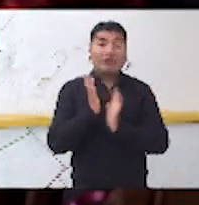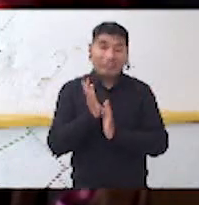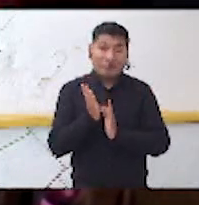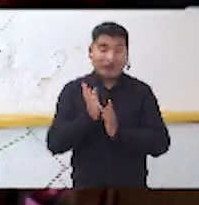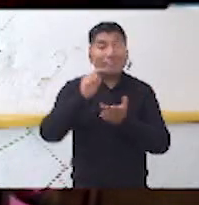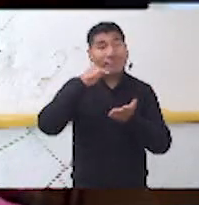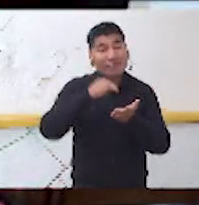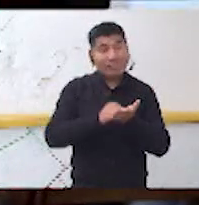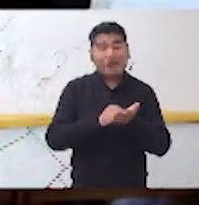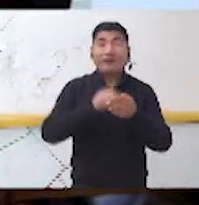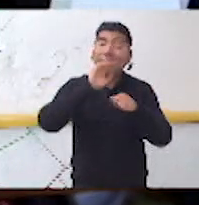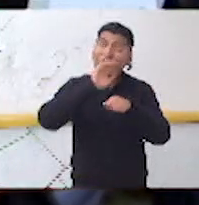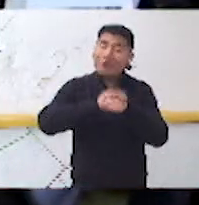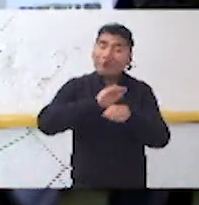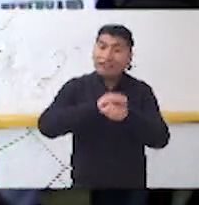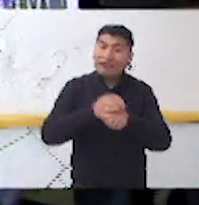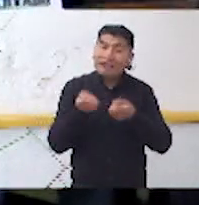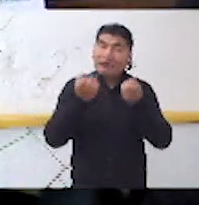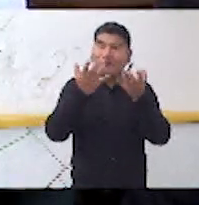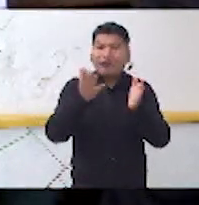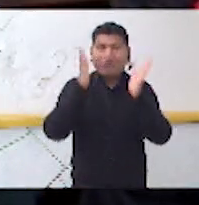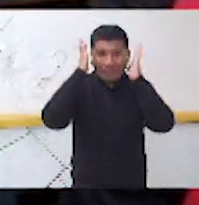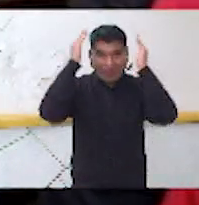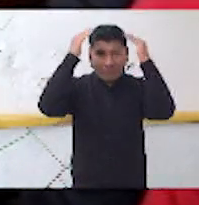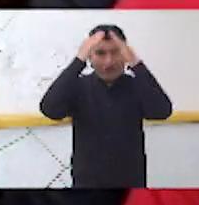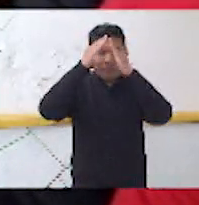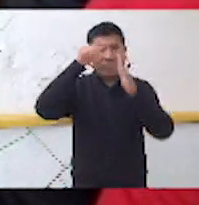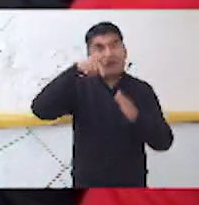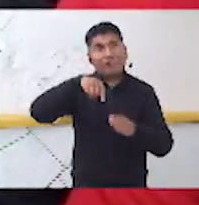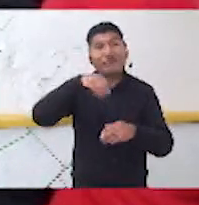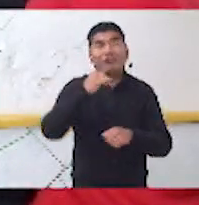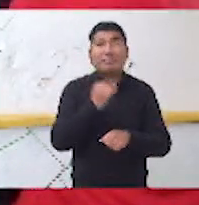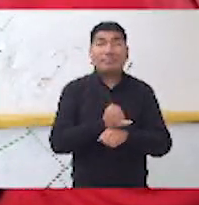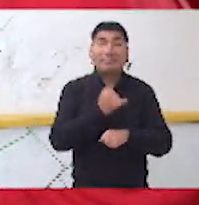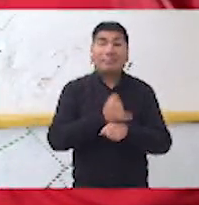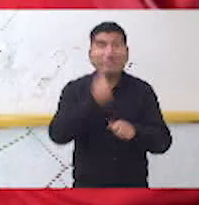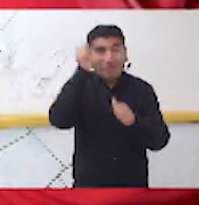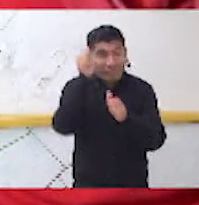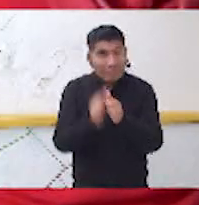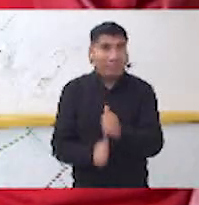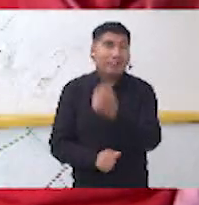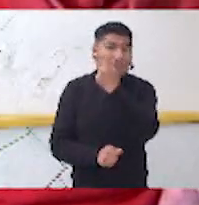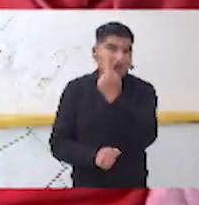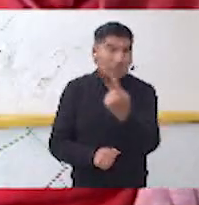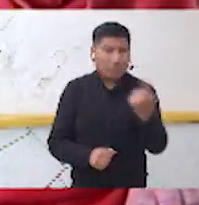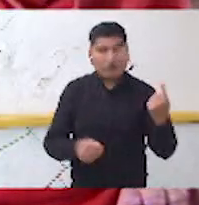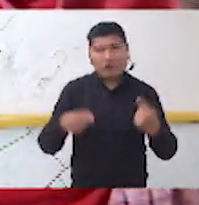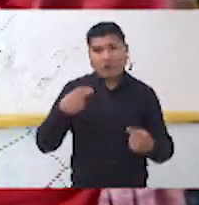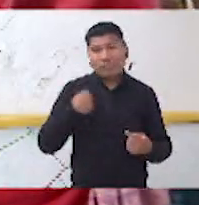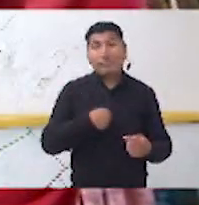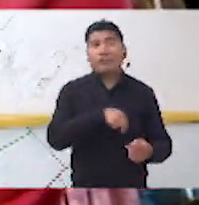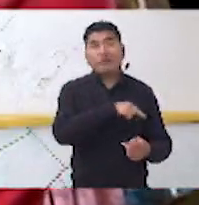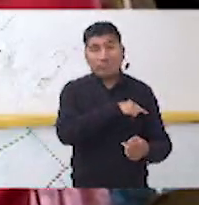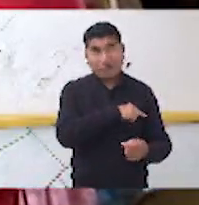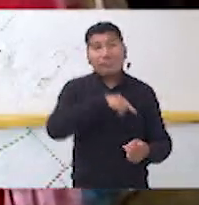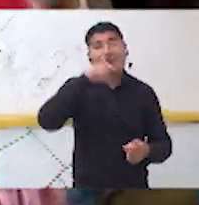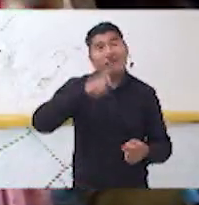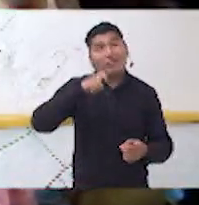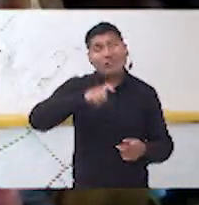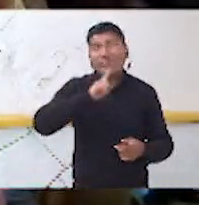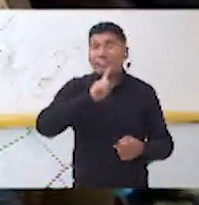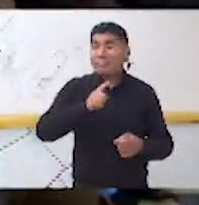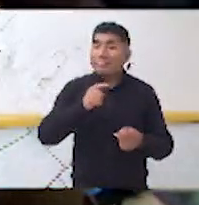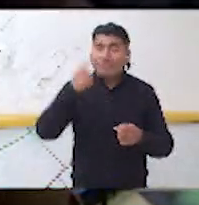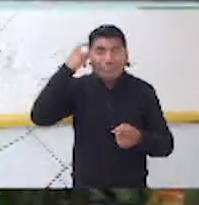Es lo que encomiendo como pastor de esta iglesia a cada uno de nosotros. Debe ser el anhelo,